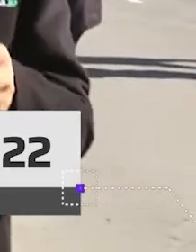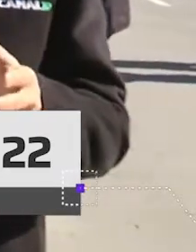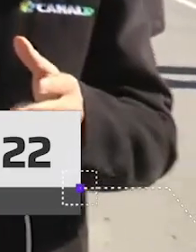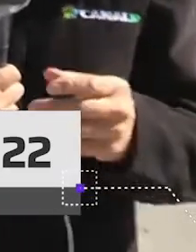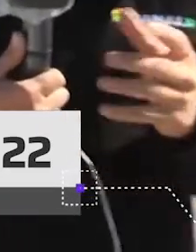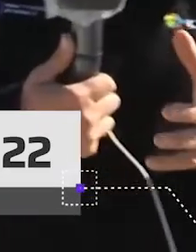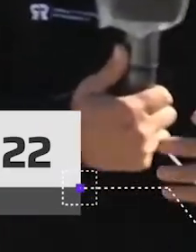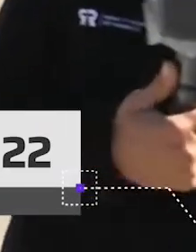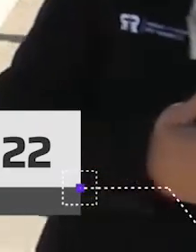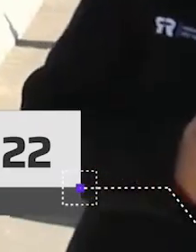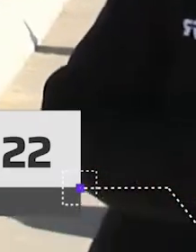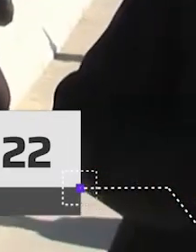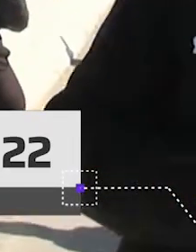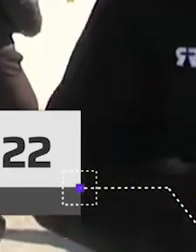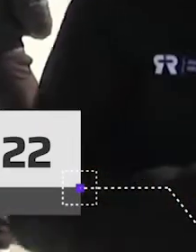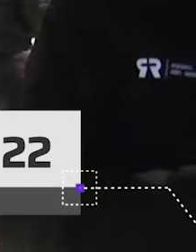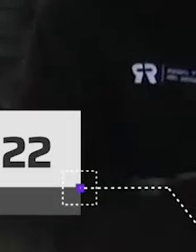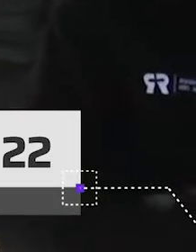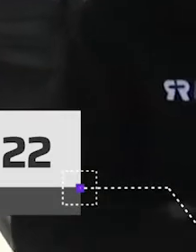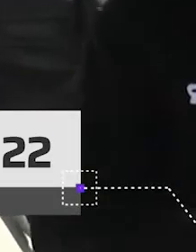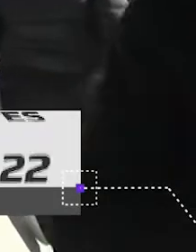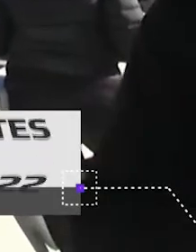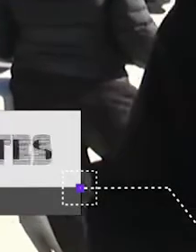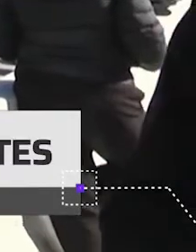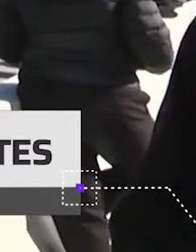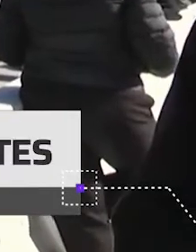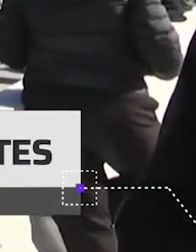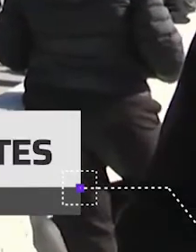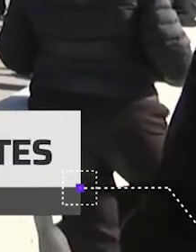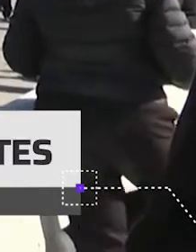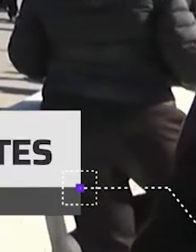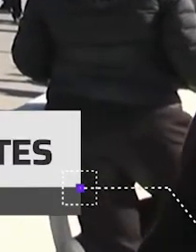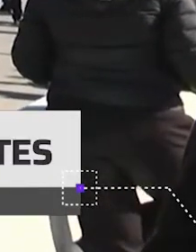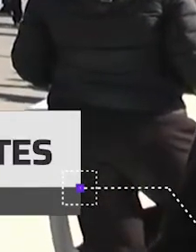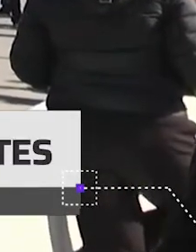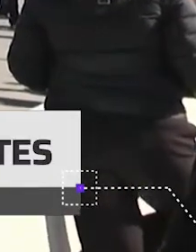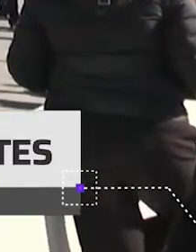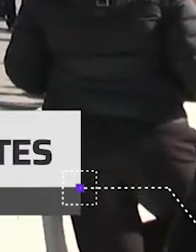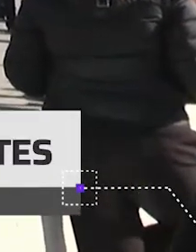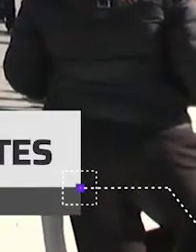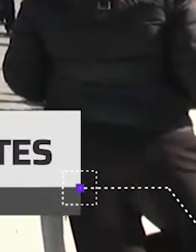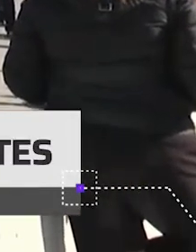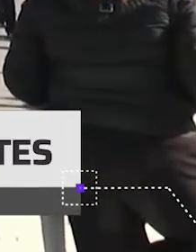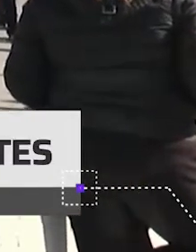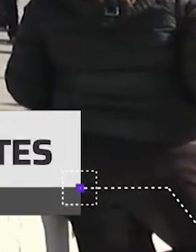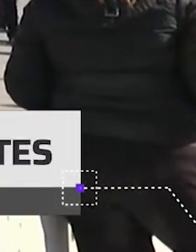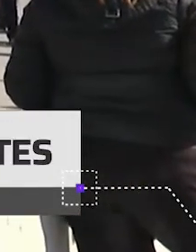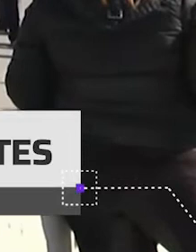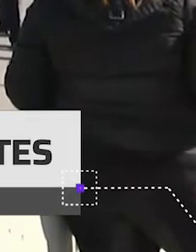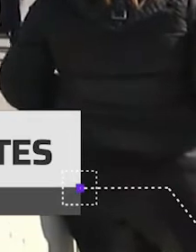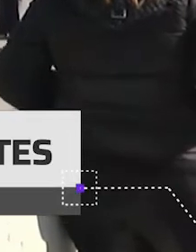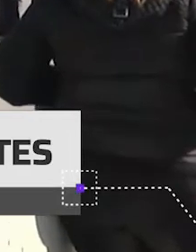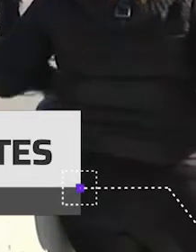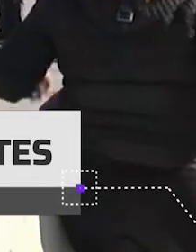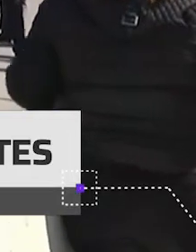inaugurado por parte del vicegobernador alejandro palmieri en diálogo con el presidente alberto fernández el acto continúa